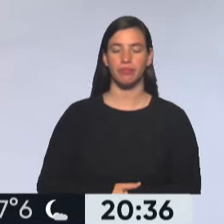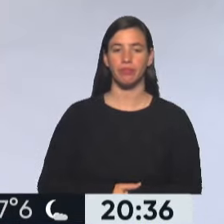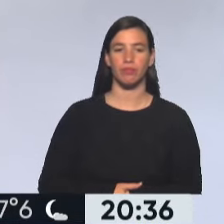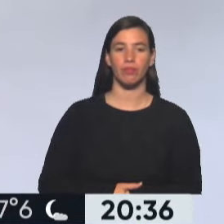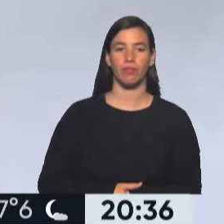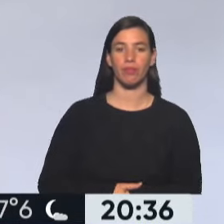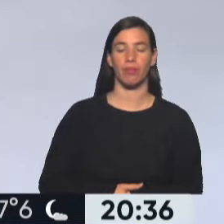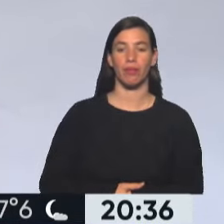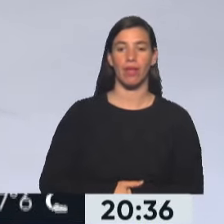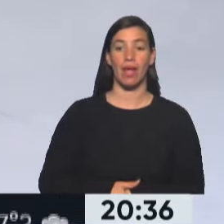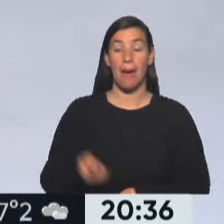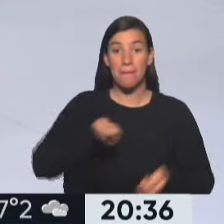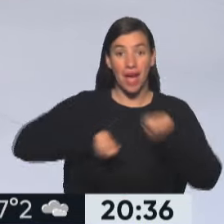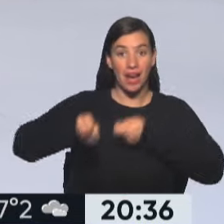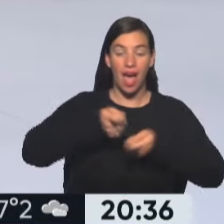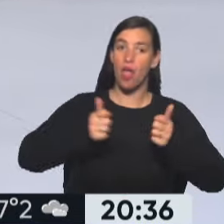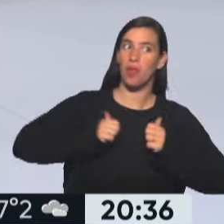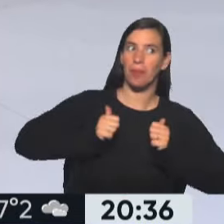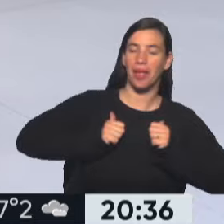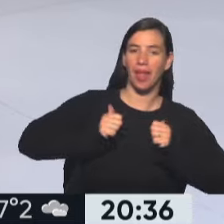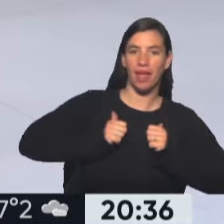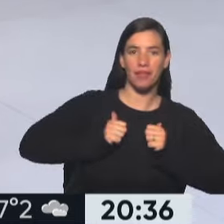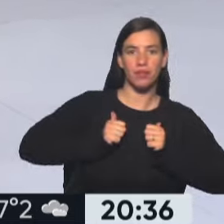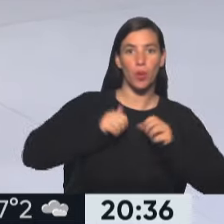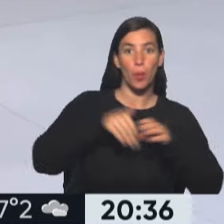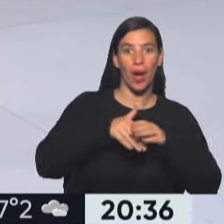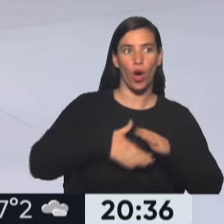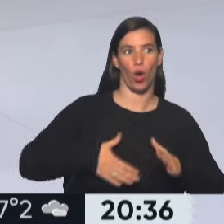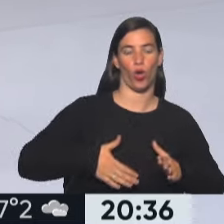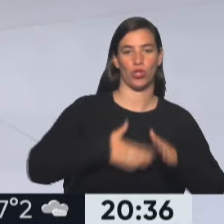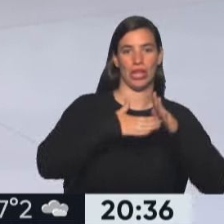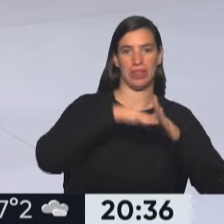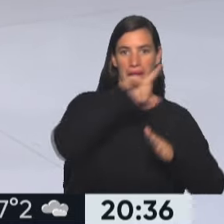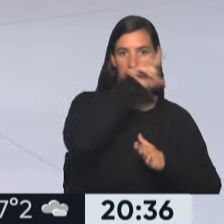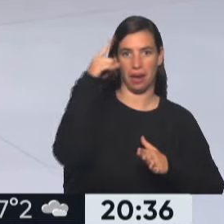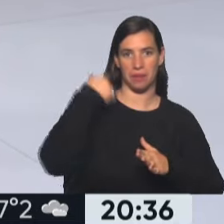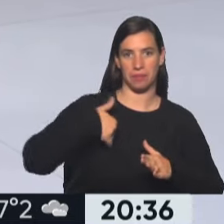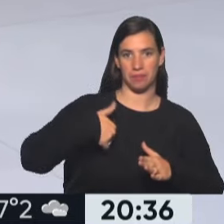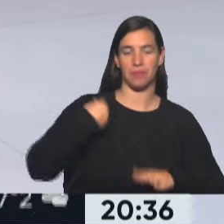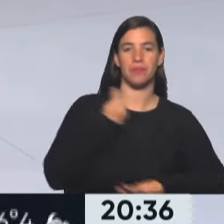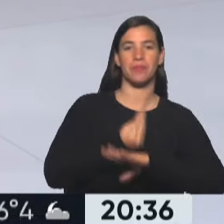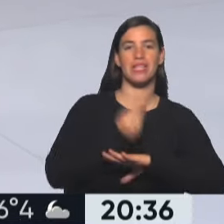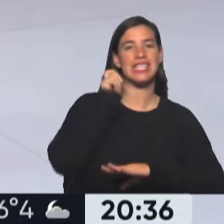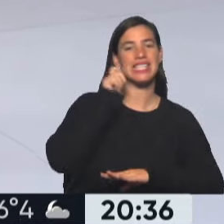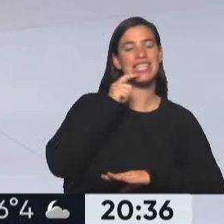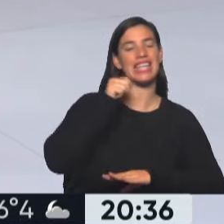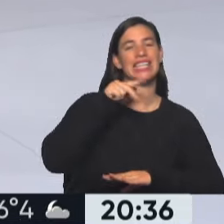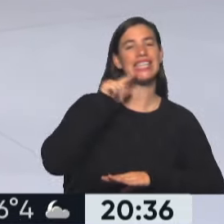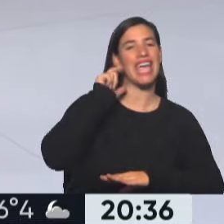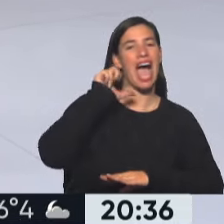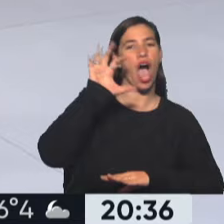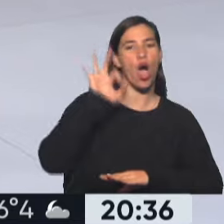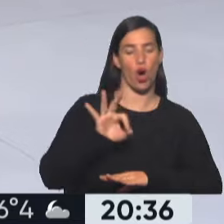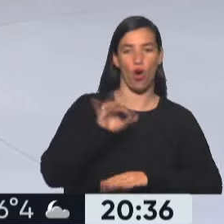El mercado lo esperaba y el Banco Central de la República Argentina, que lidera Santiago Bausili, respondió luego de que